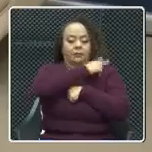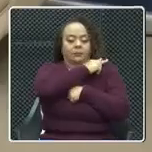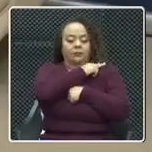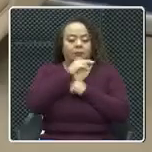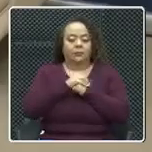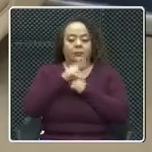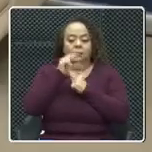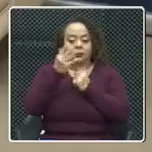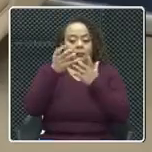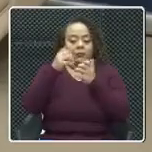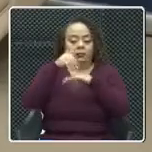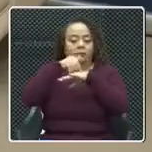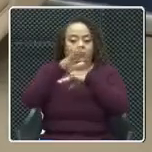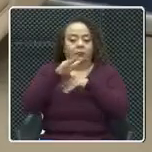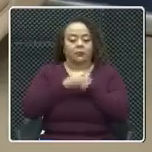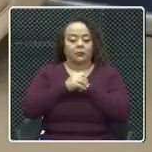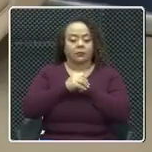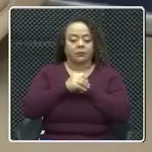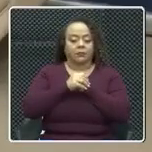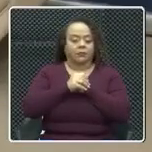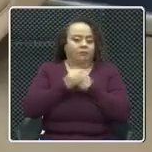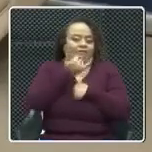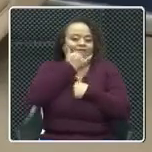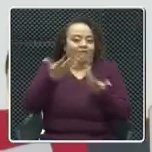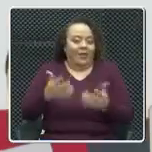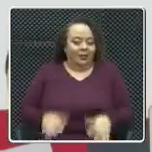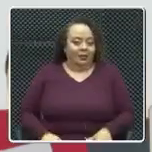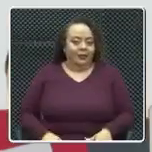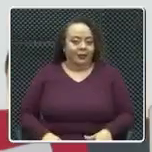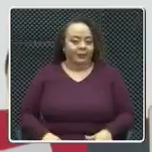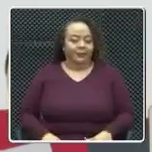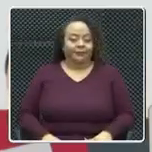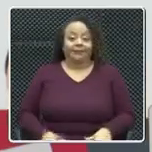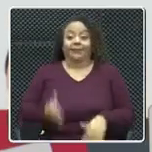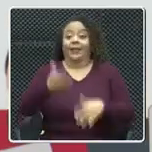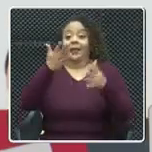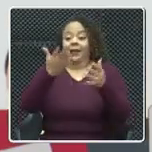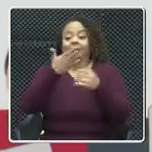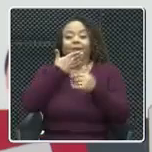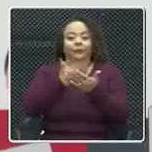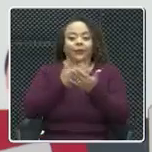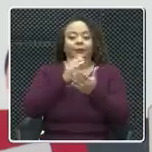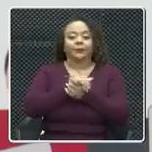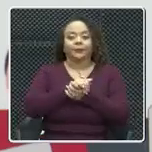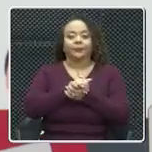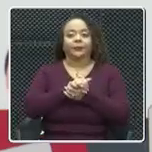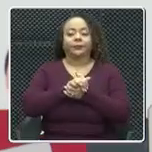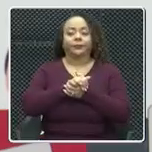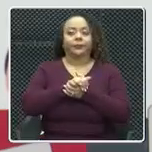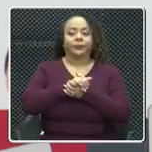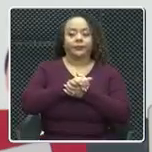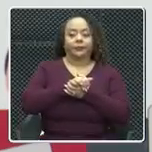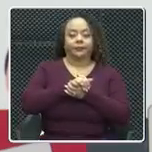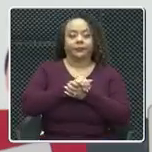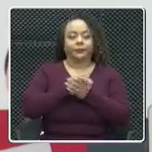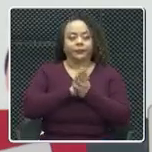enviar? ¿Verdad? ¿Verdad? ¿Qué pasa? Bueno, precisamente